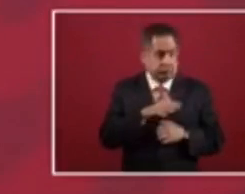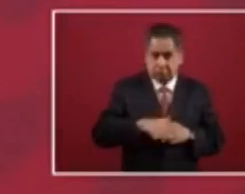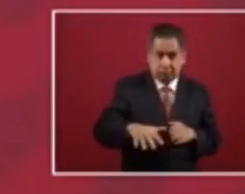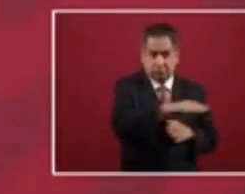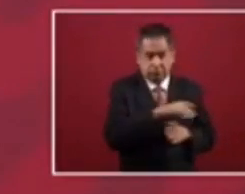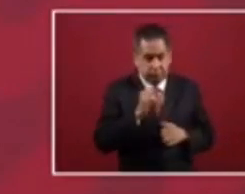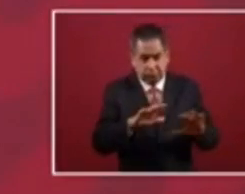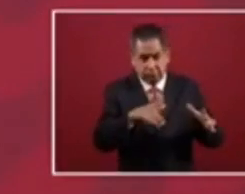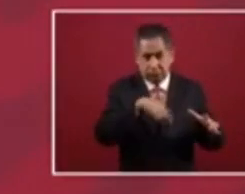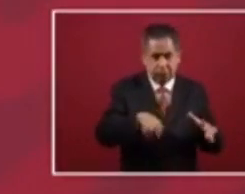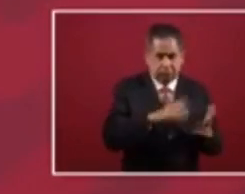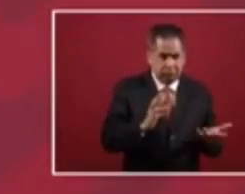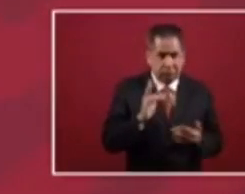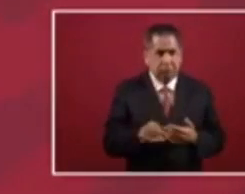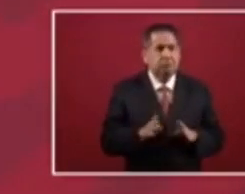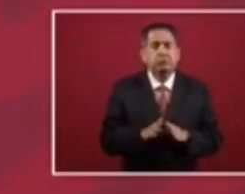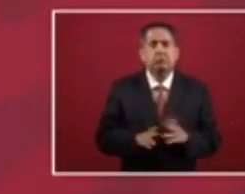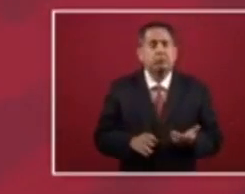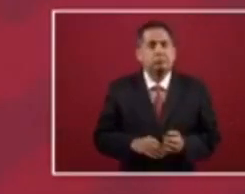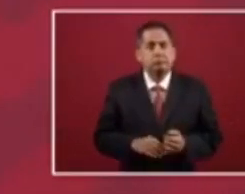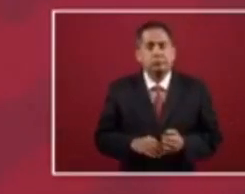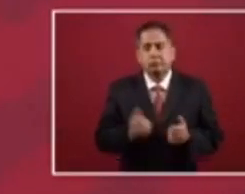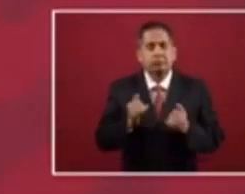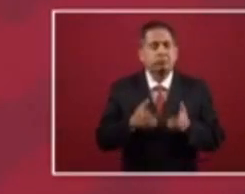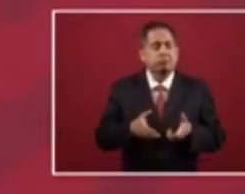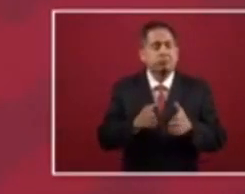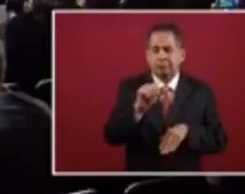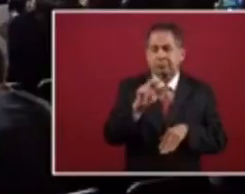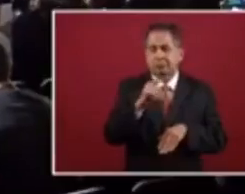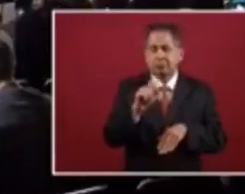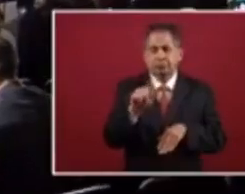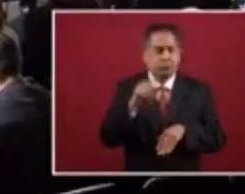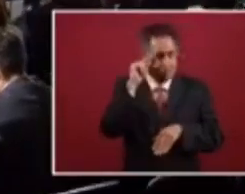zona es como la calzada de Zaragoza.